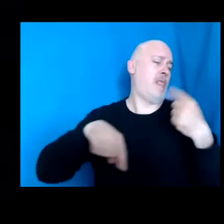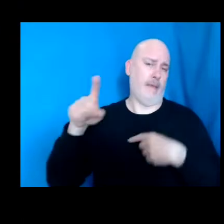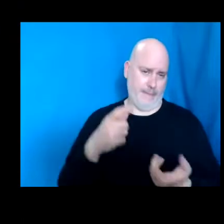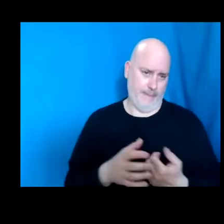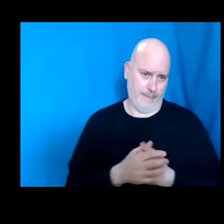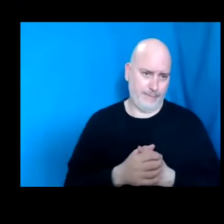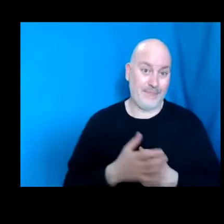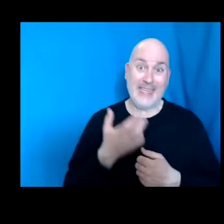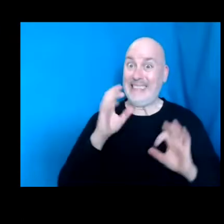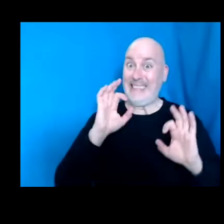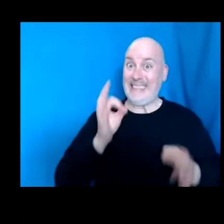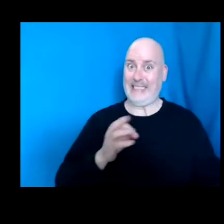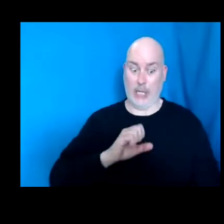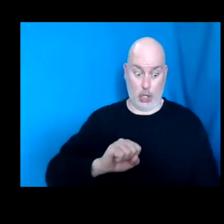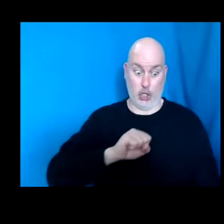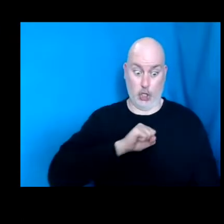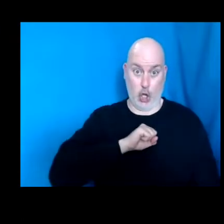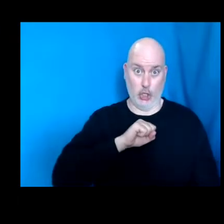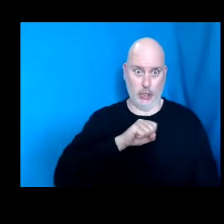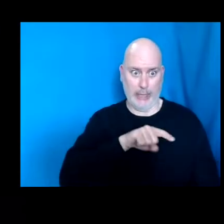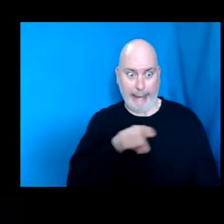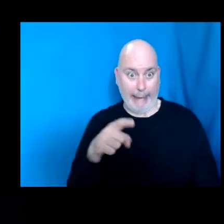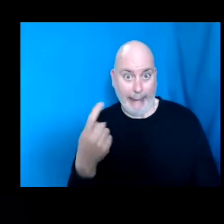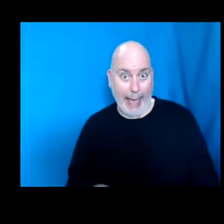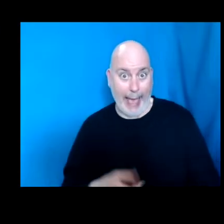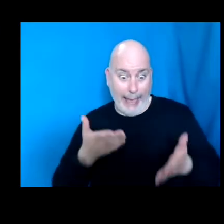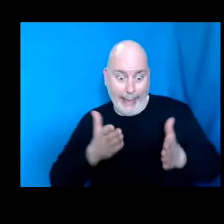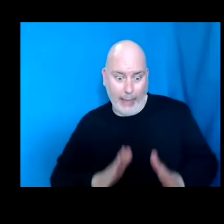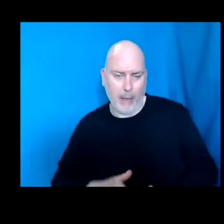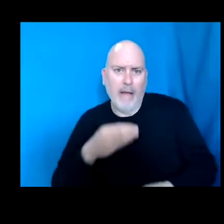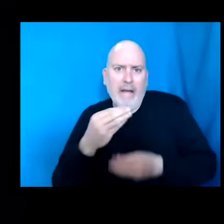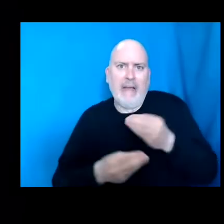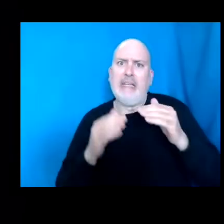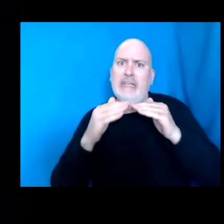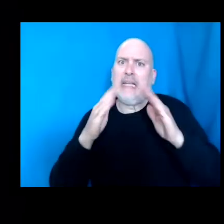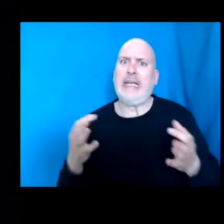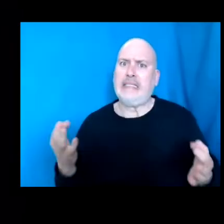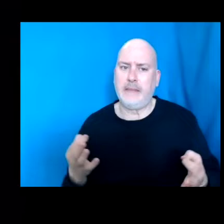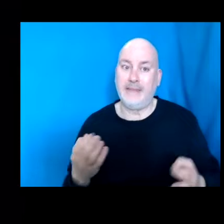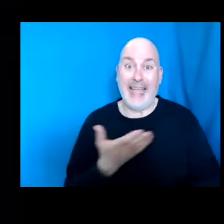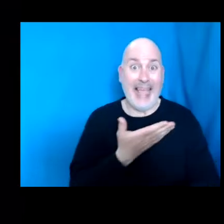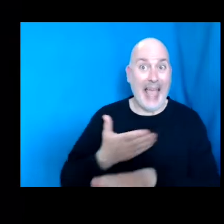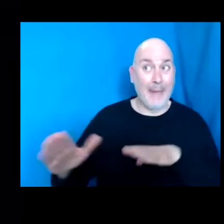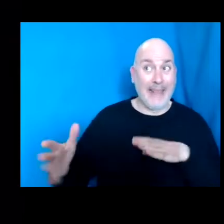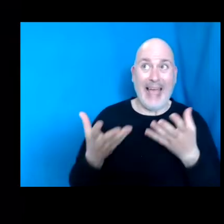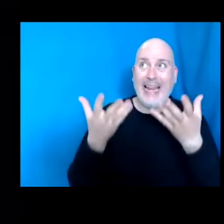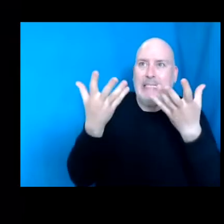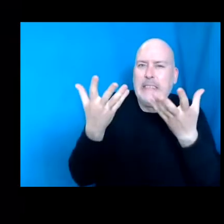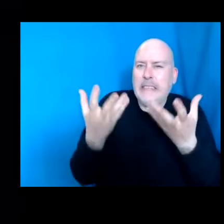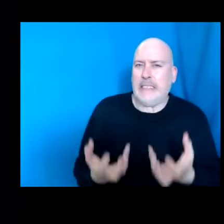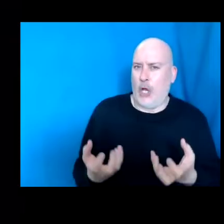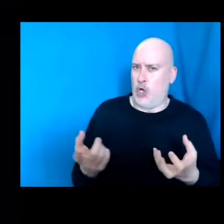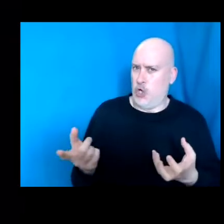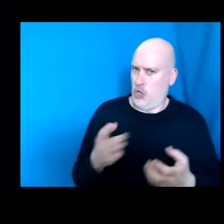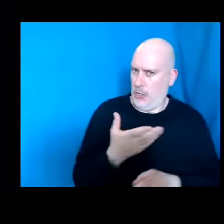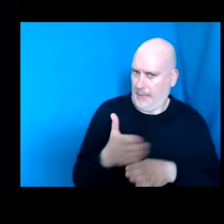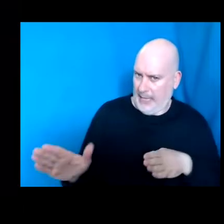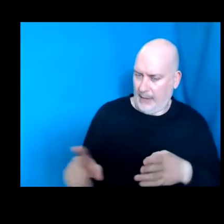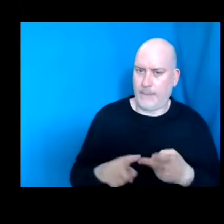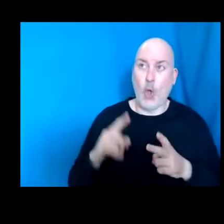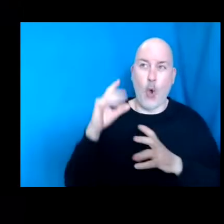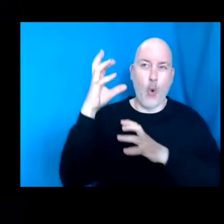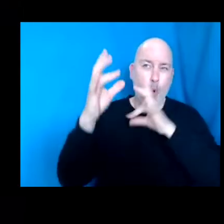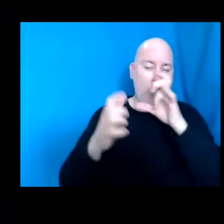tiene tos, ¿cómo podemos actuar en casa? Tenemos que evitar un ambiente seco, ambientes con humo. Sí